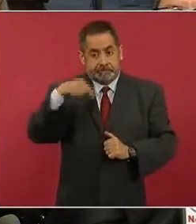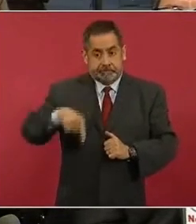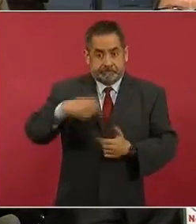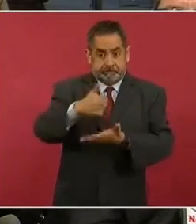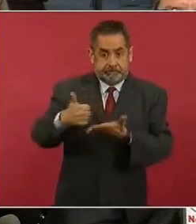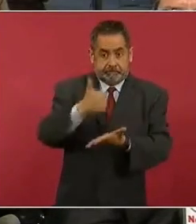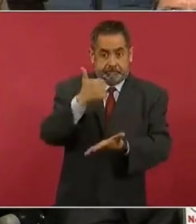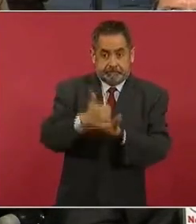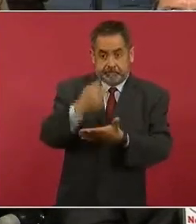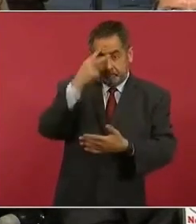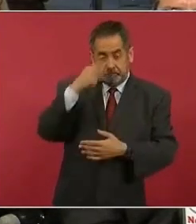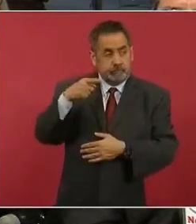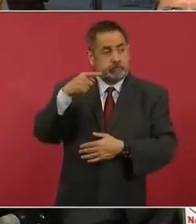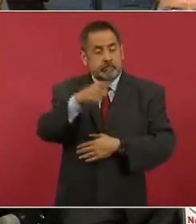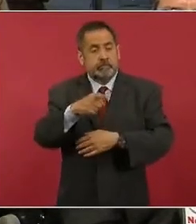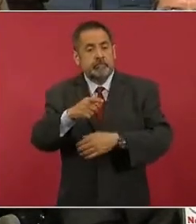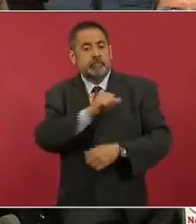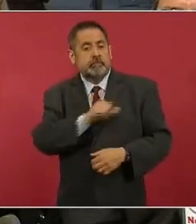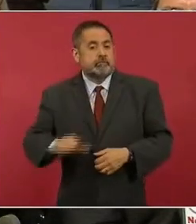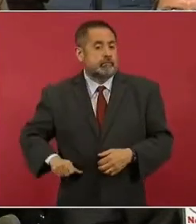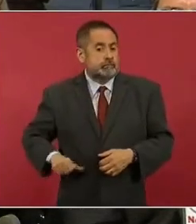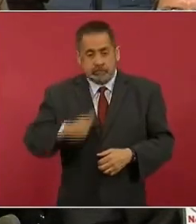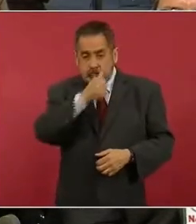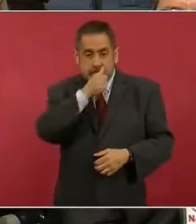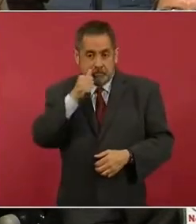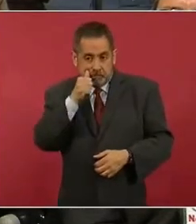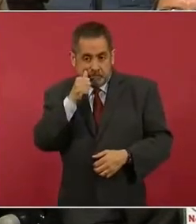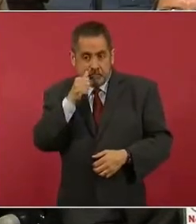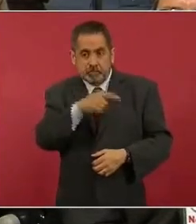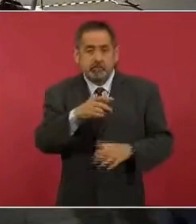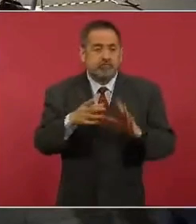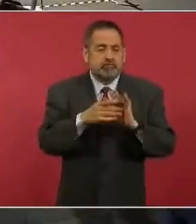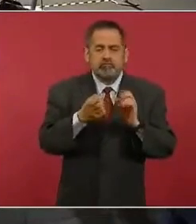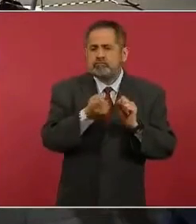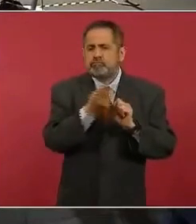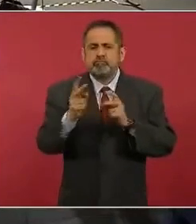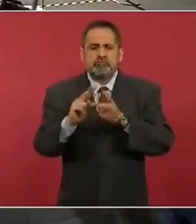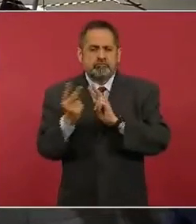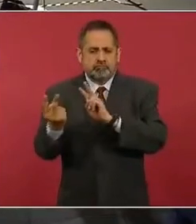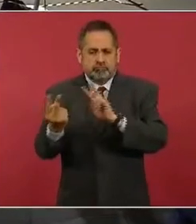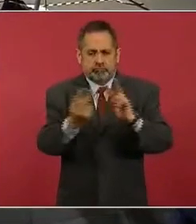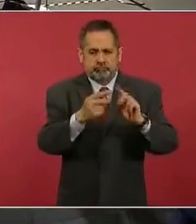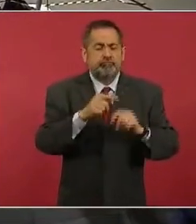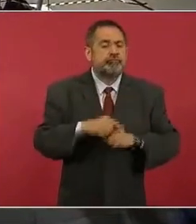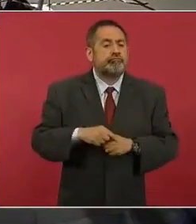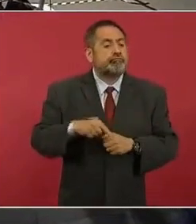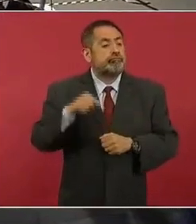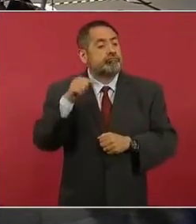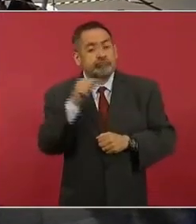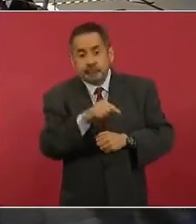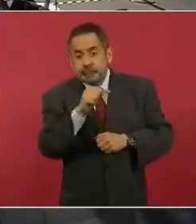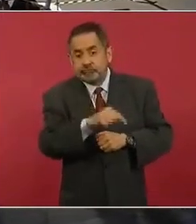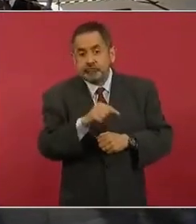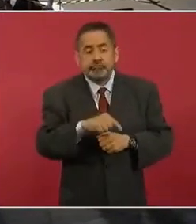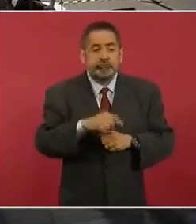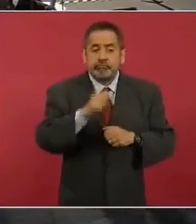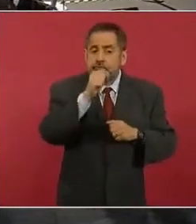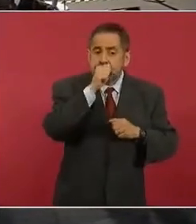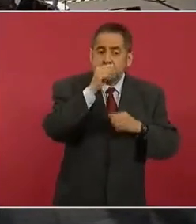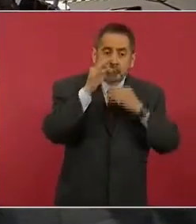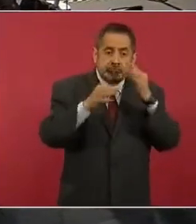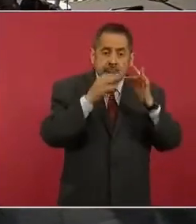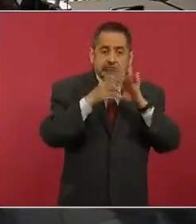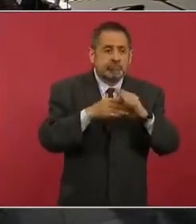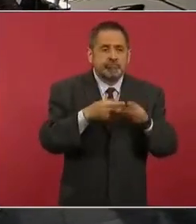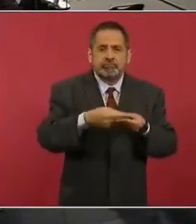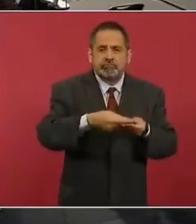México, en la Benito Juárez, en la alcaldía Benito Juárez, señalan vecinos porque están repartiendo propaganda, un